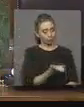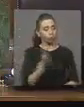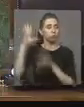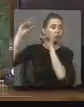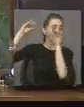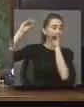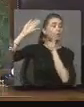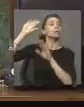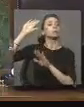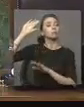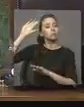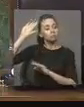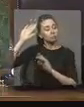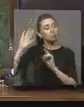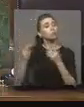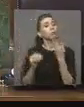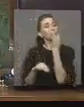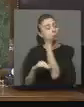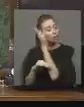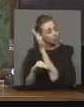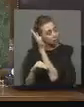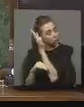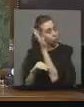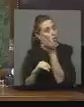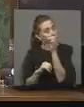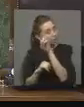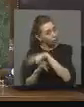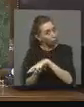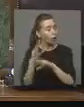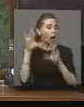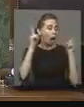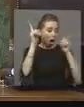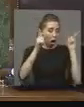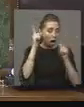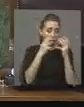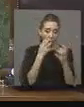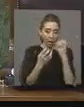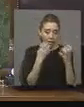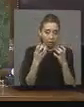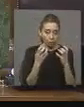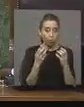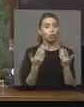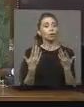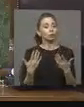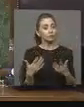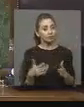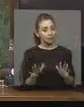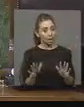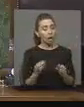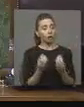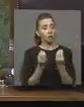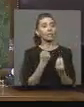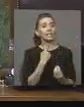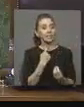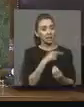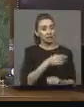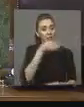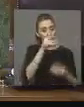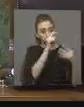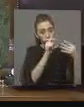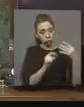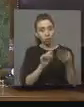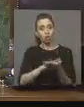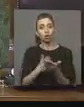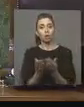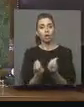pero les vuelvo a pedir, aquí se han hecho interesantes observaciones respecto a la